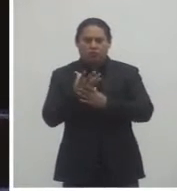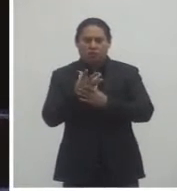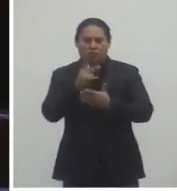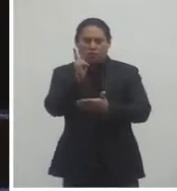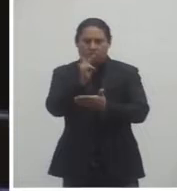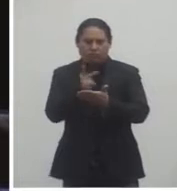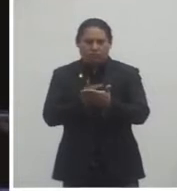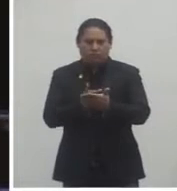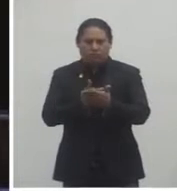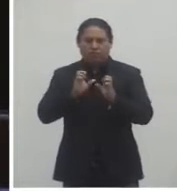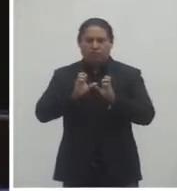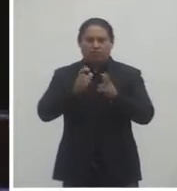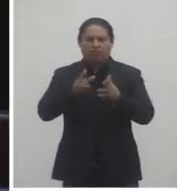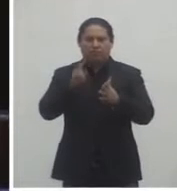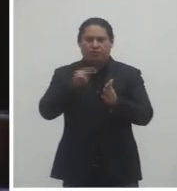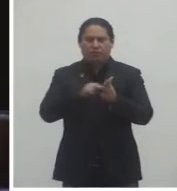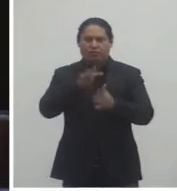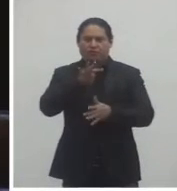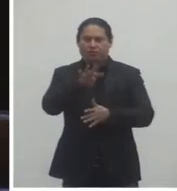de Desarrollo Chiapas